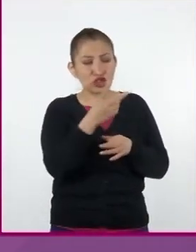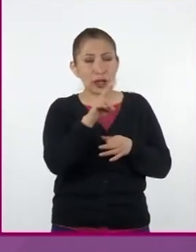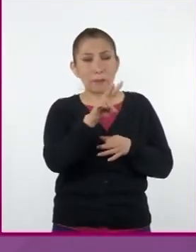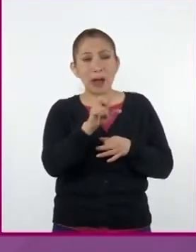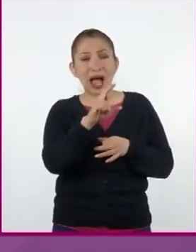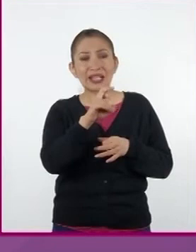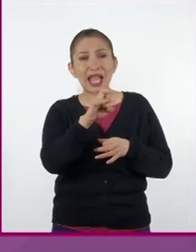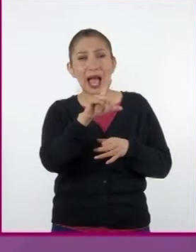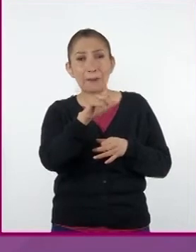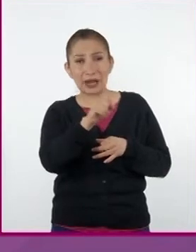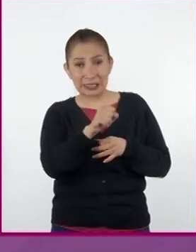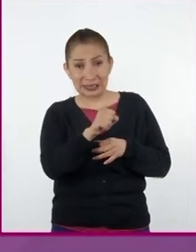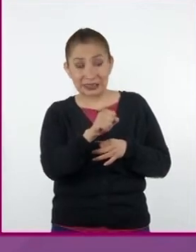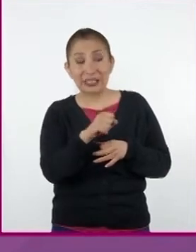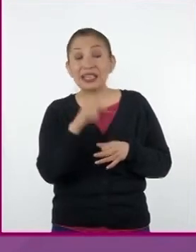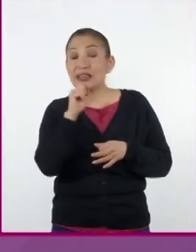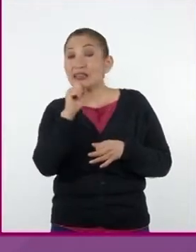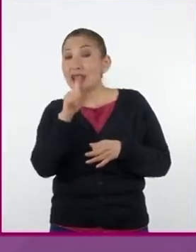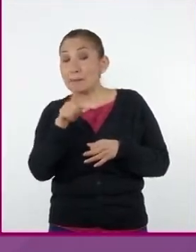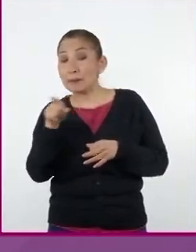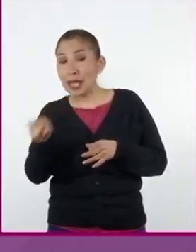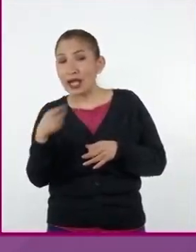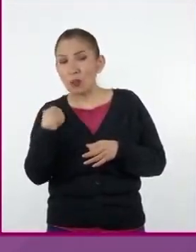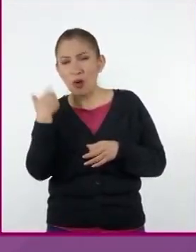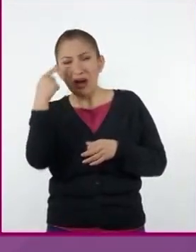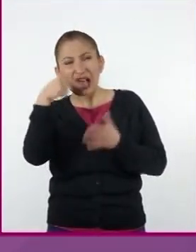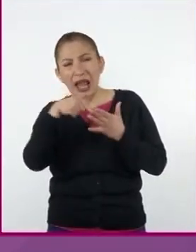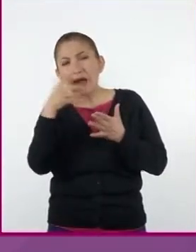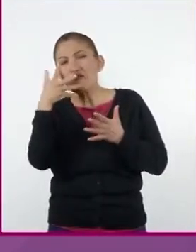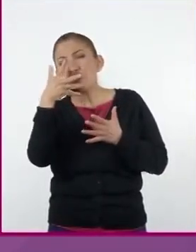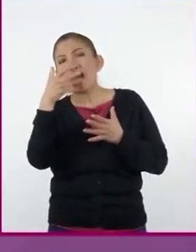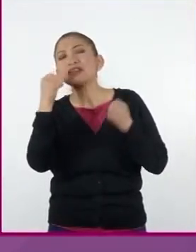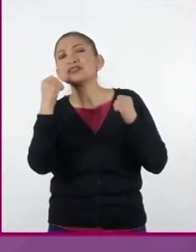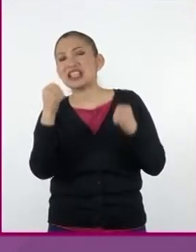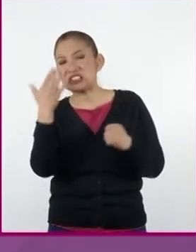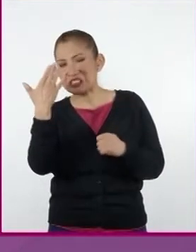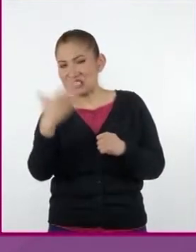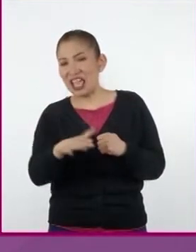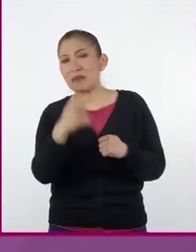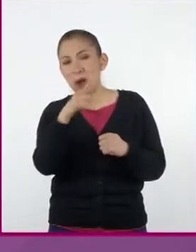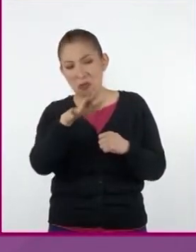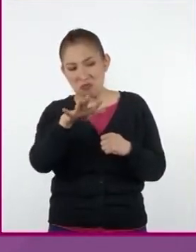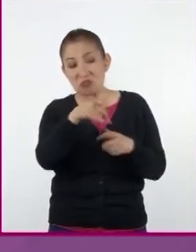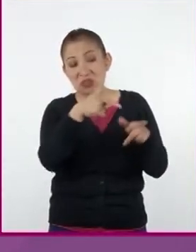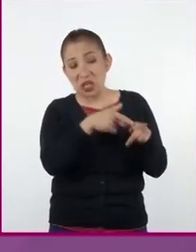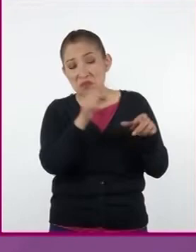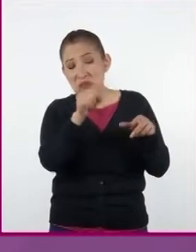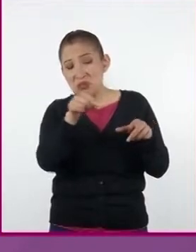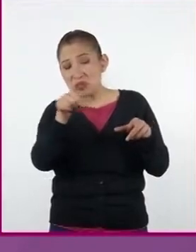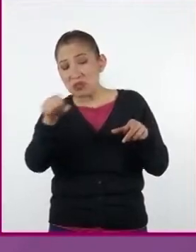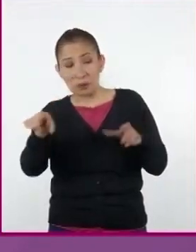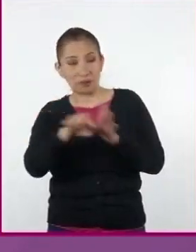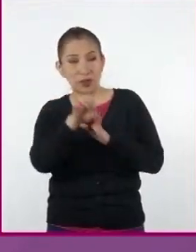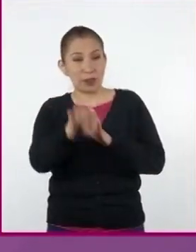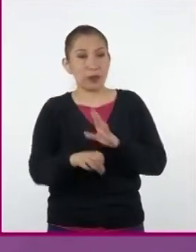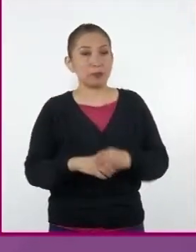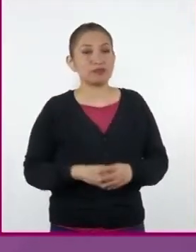variables y, en algunos casos, predecir qué va a pasar bajo ciertas condiciones. Por